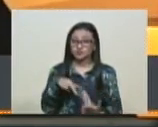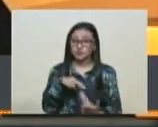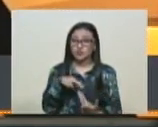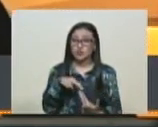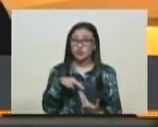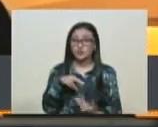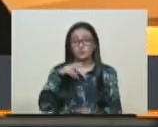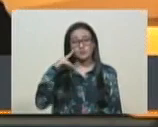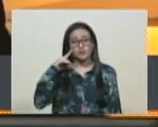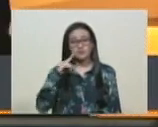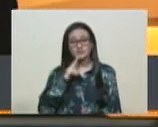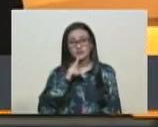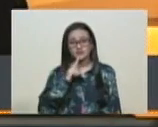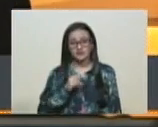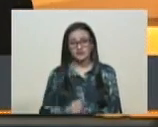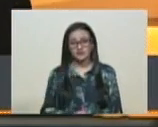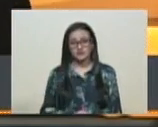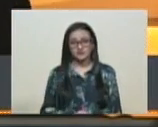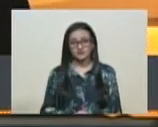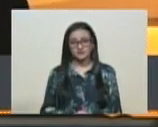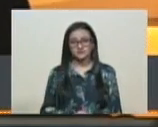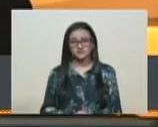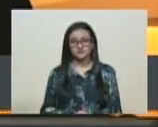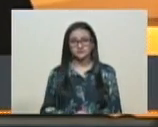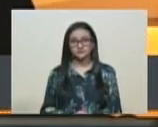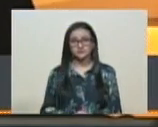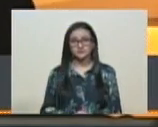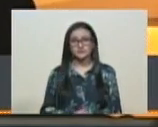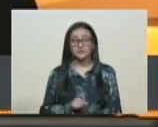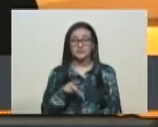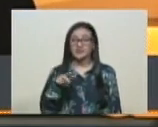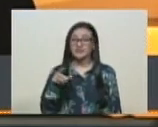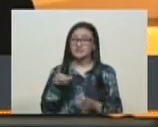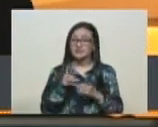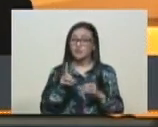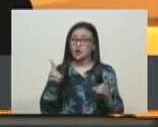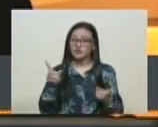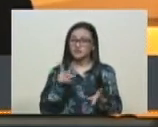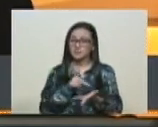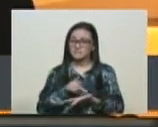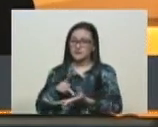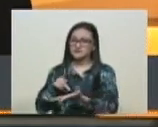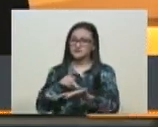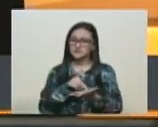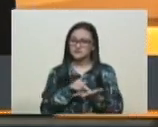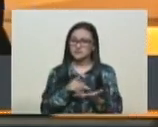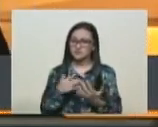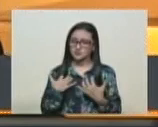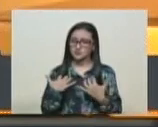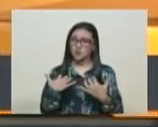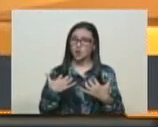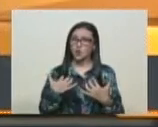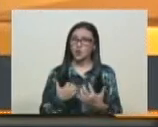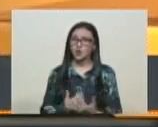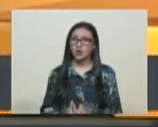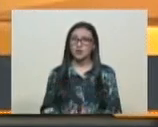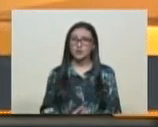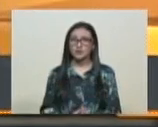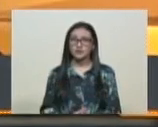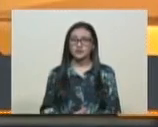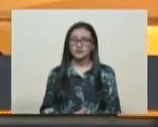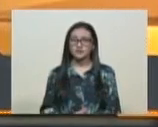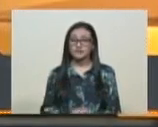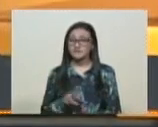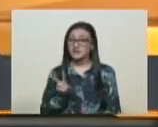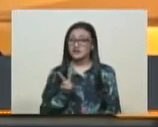Nos convocó para consolidar la democracia participativa. Ustedes saben que Venezuela no